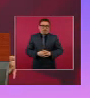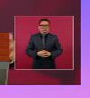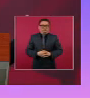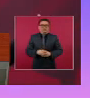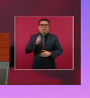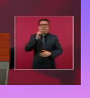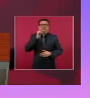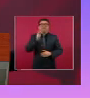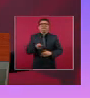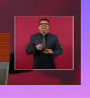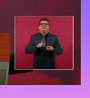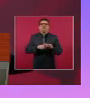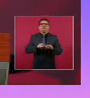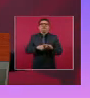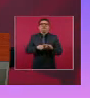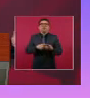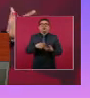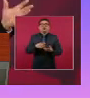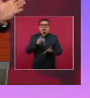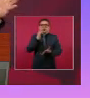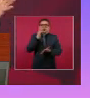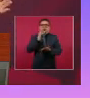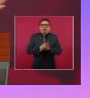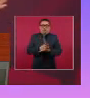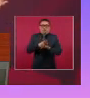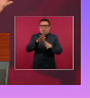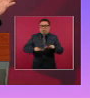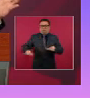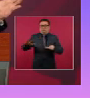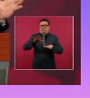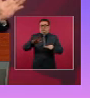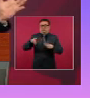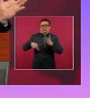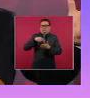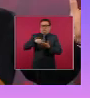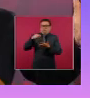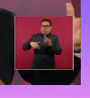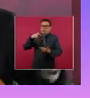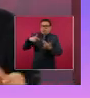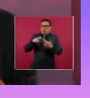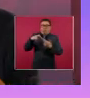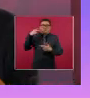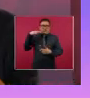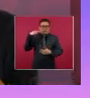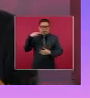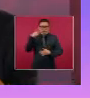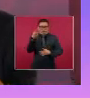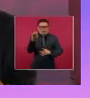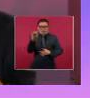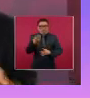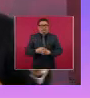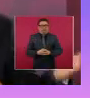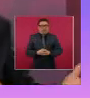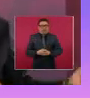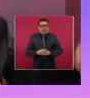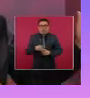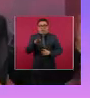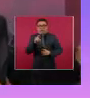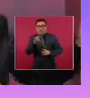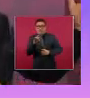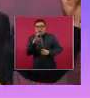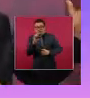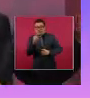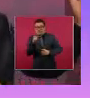que solo hay en la región de los Tuxtla, Veracruz. Imagínense lo